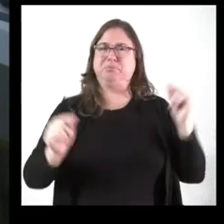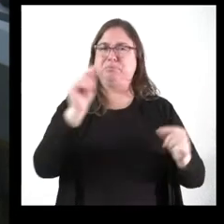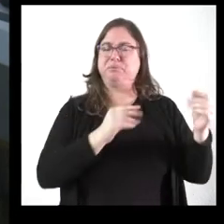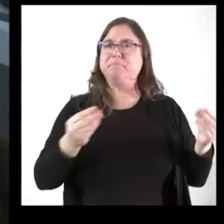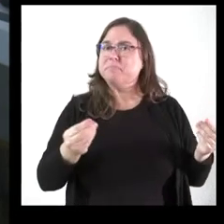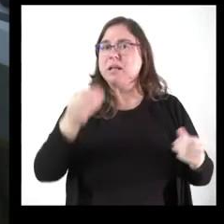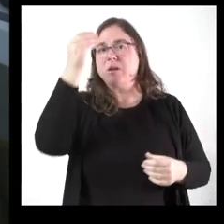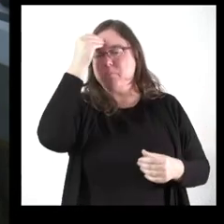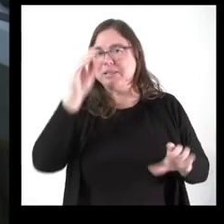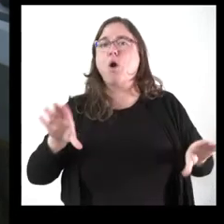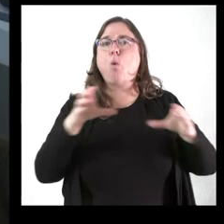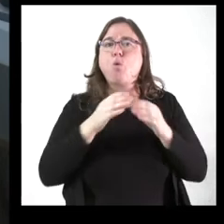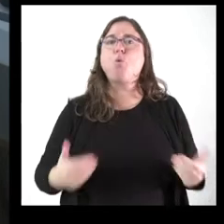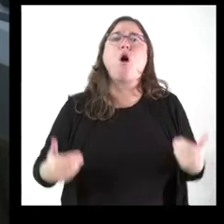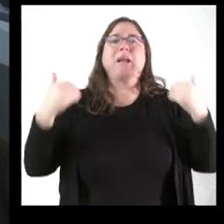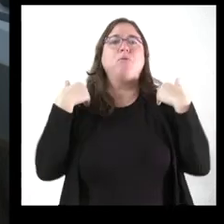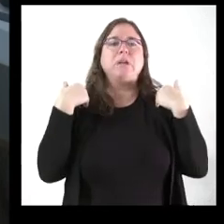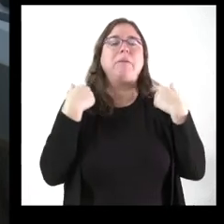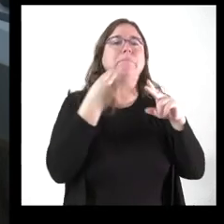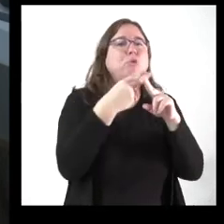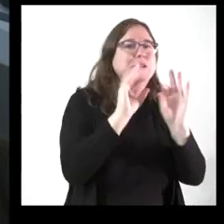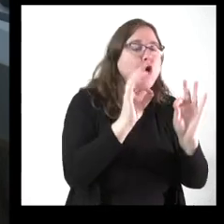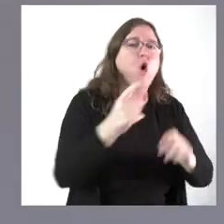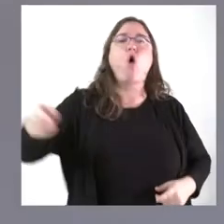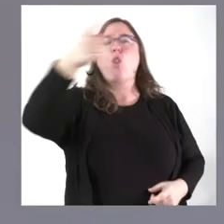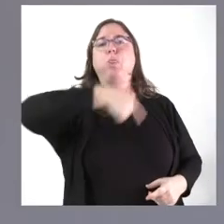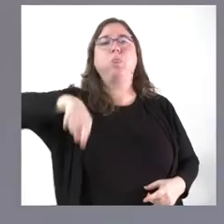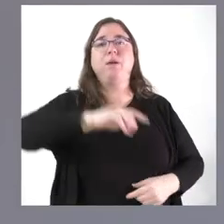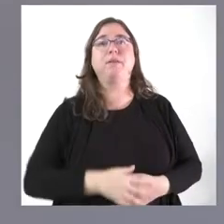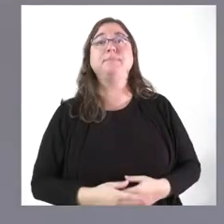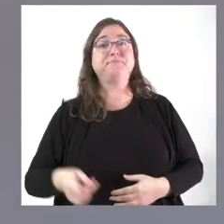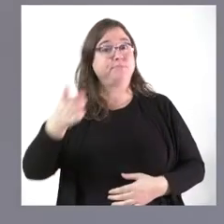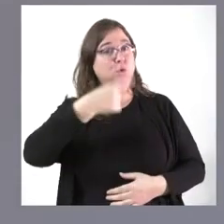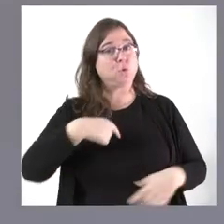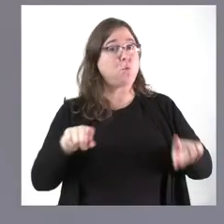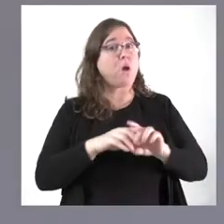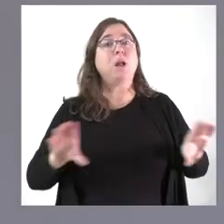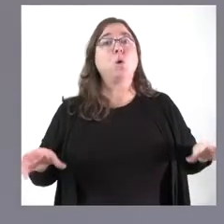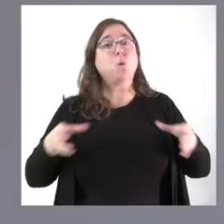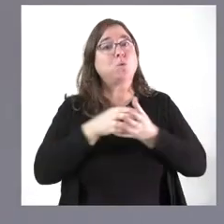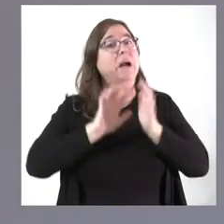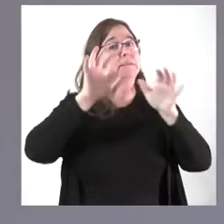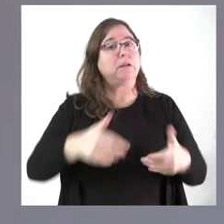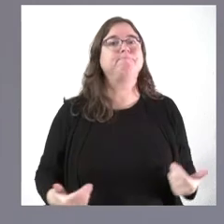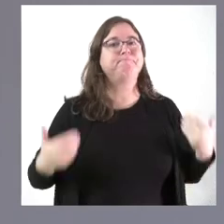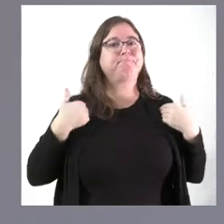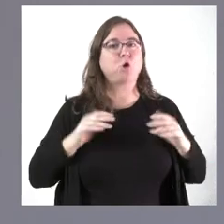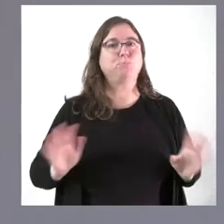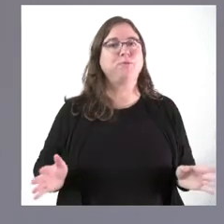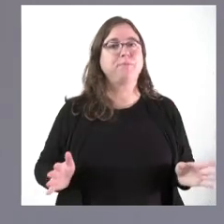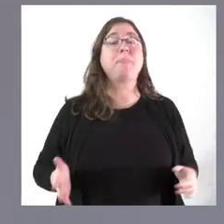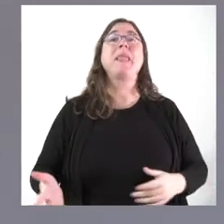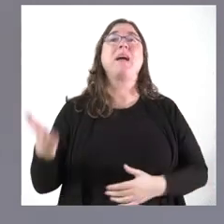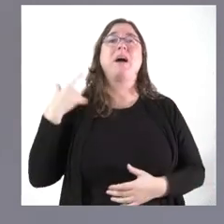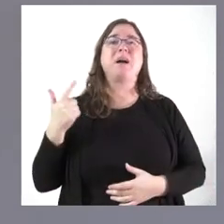más responsabilidad o es una responsabilidad de todos bueno nosotros como junta de Castellanos corresponde hacer lo que nos corresponde ayer